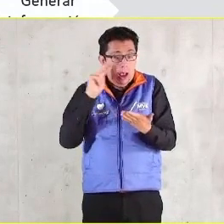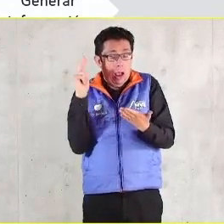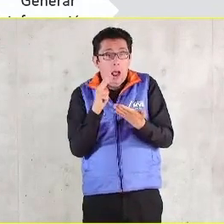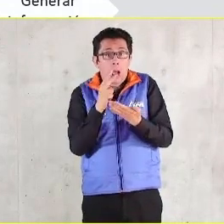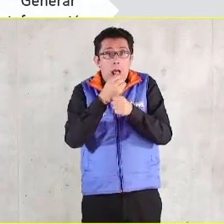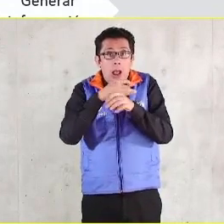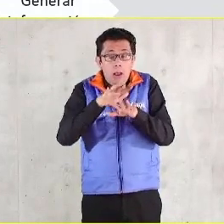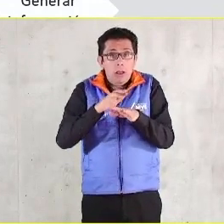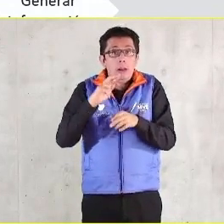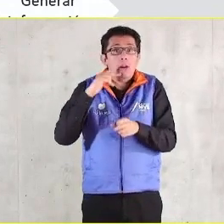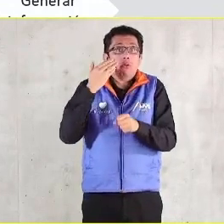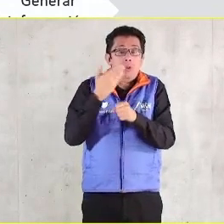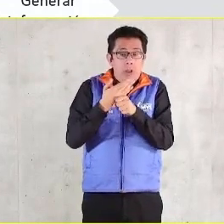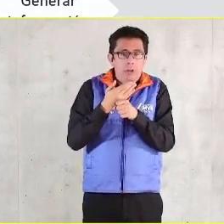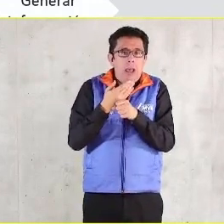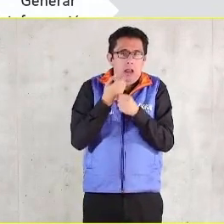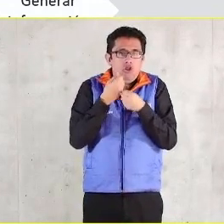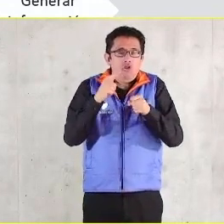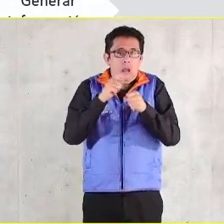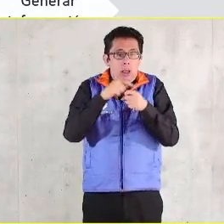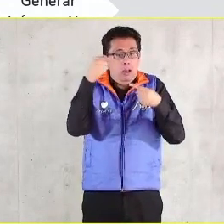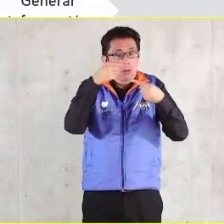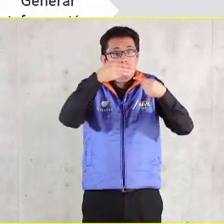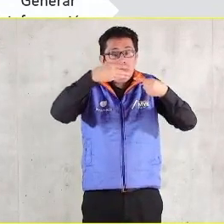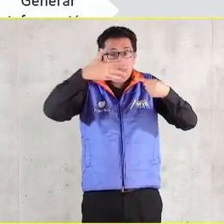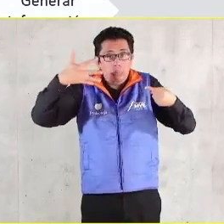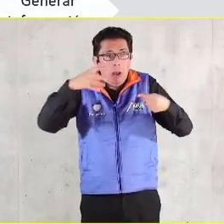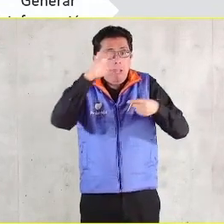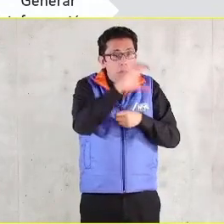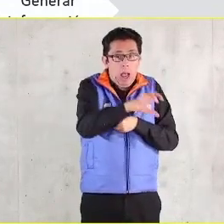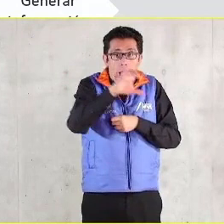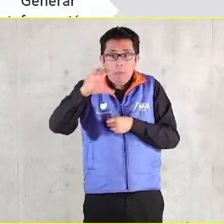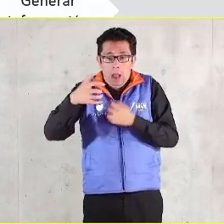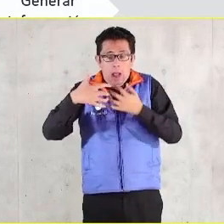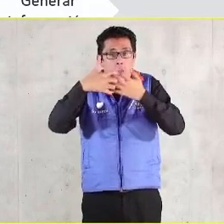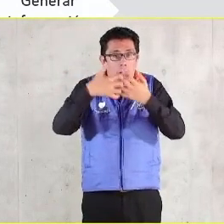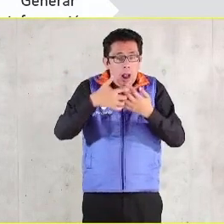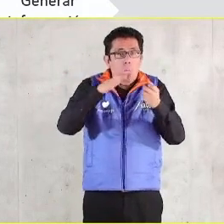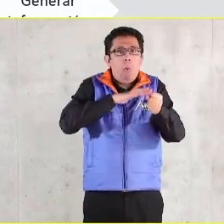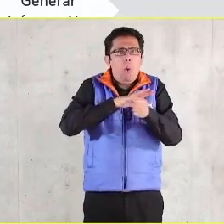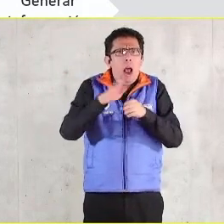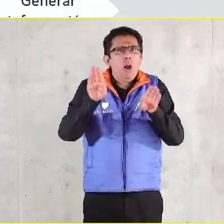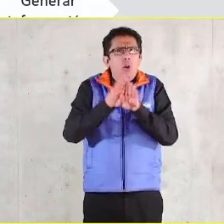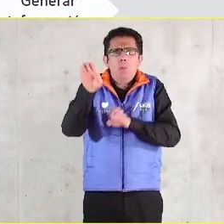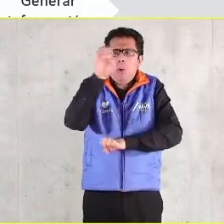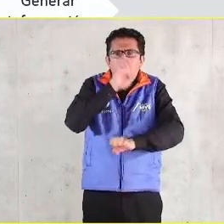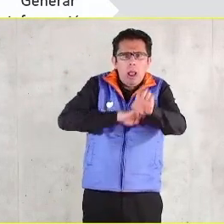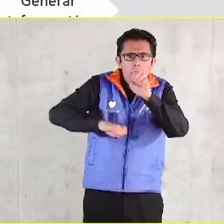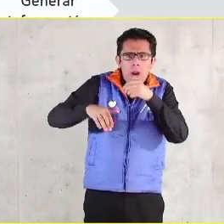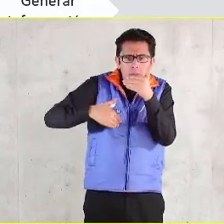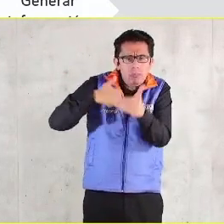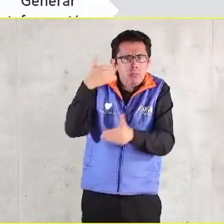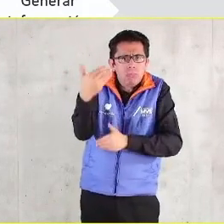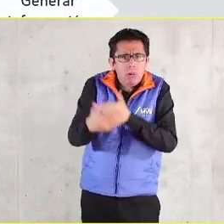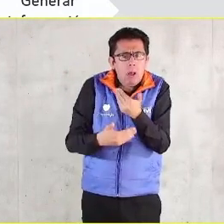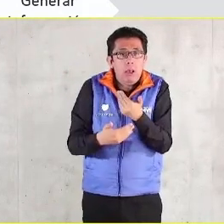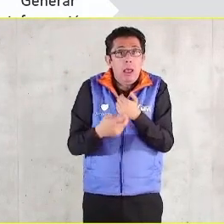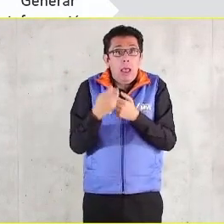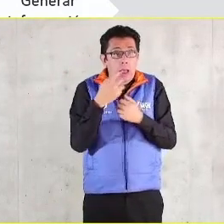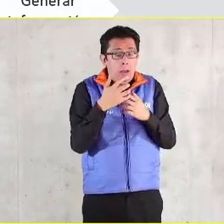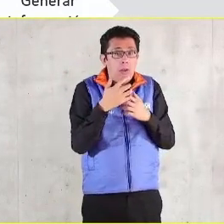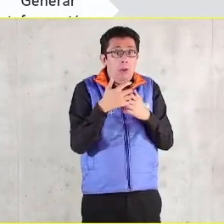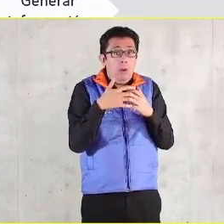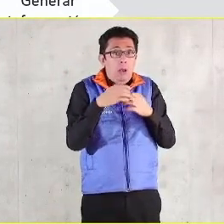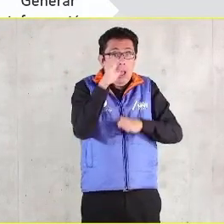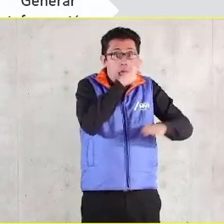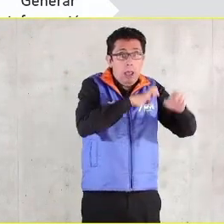cada ámbito y subámbito, por sector, por industria, por ámbito. ¿Qué nivel de madurez tiene una empresa? ¿Se compara la empresa con la